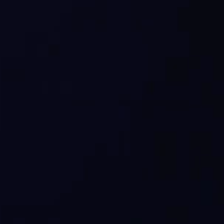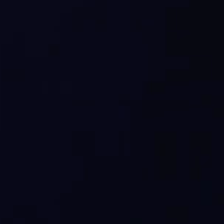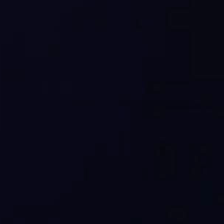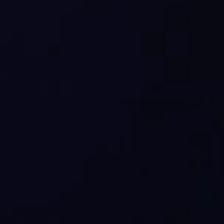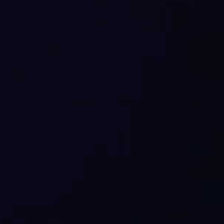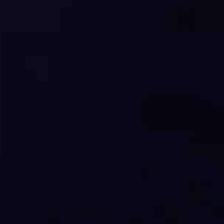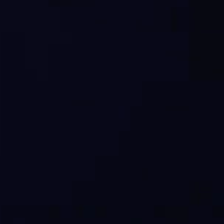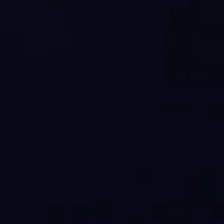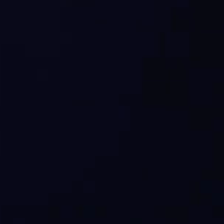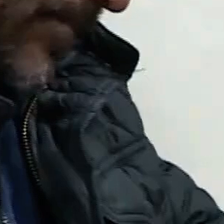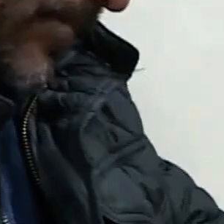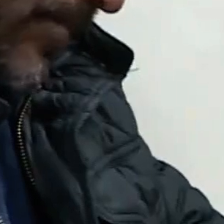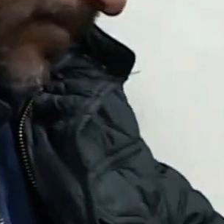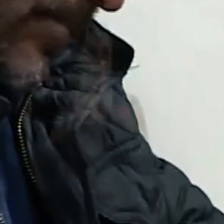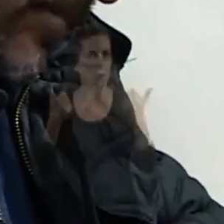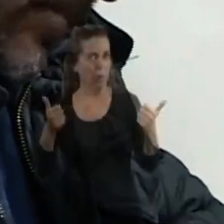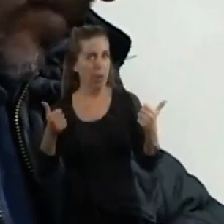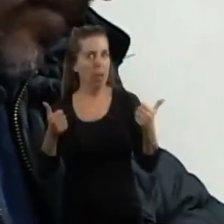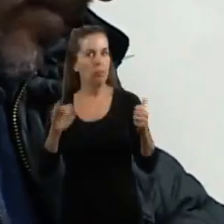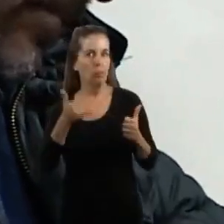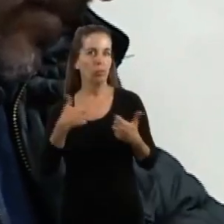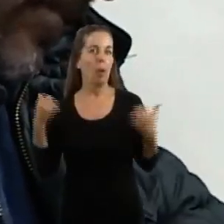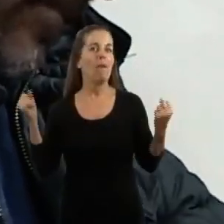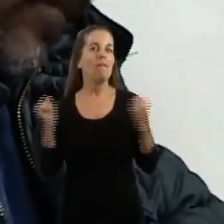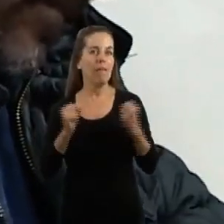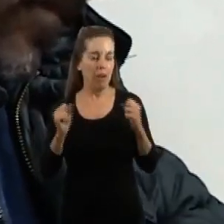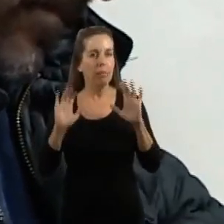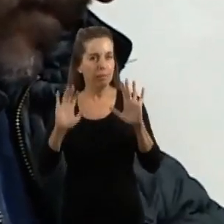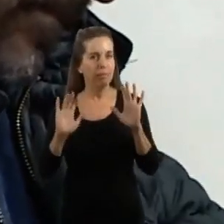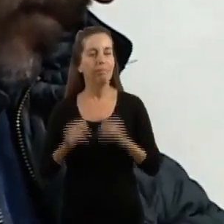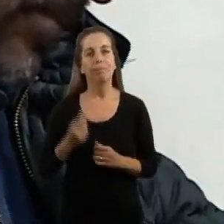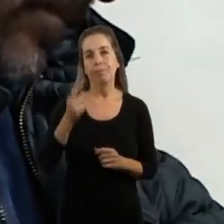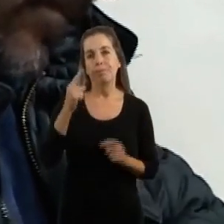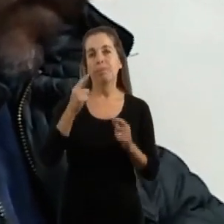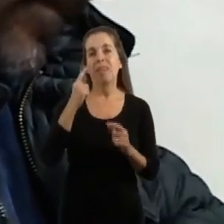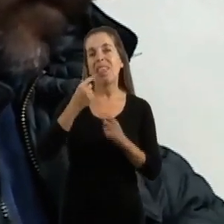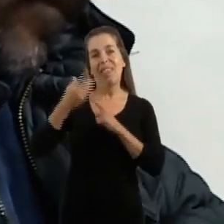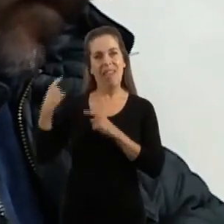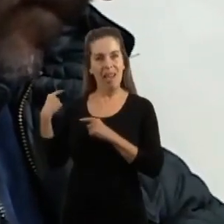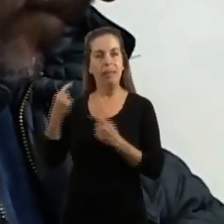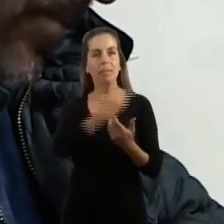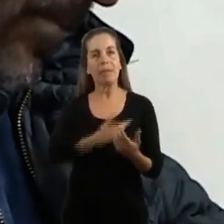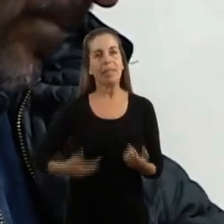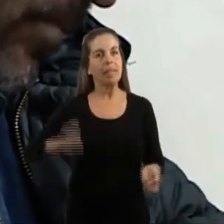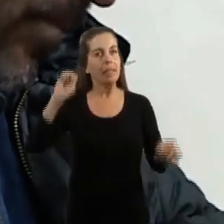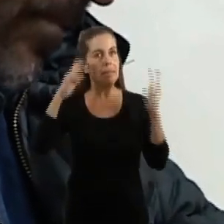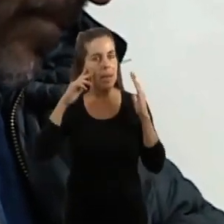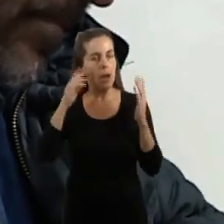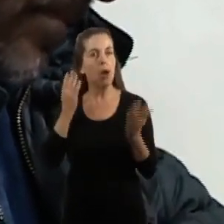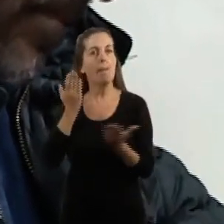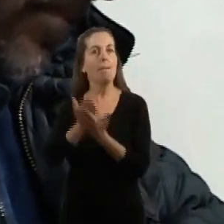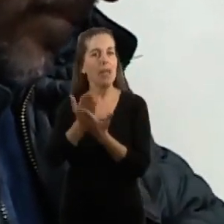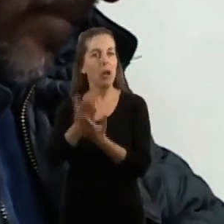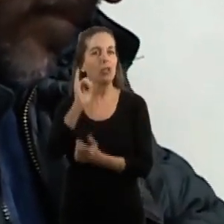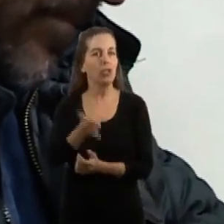muy bien. ¿Con frío? Con frío, sí, hace mucho frío. Hace mucho frío. En los últimos días, el presidente planteó como condición para la salida del cepo